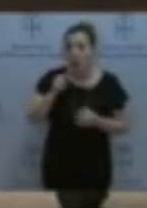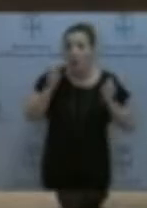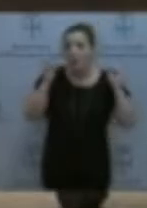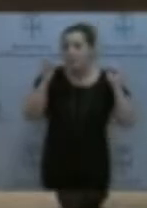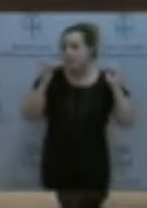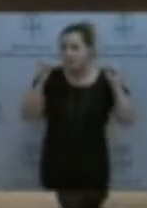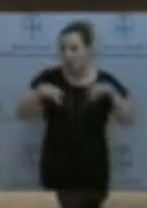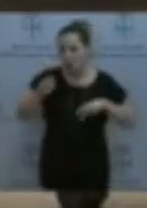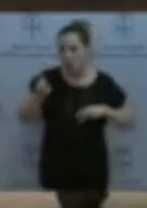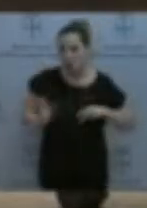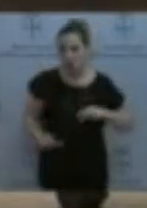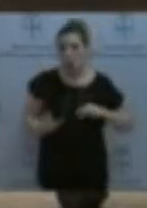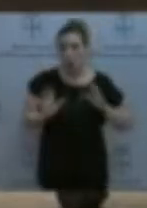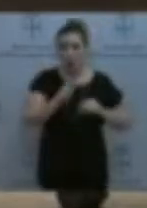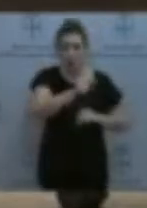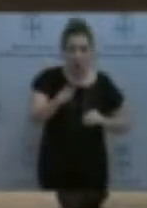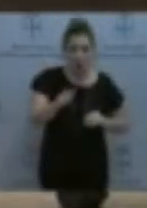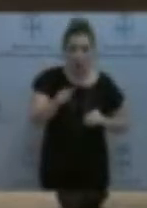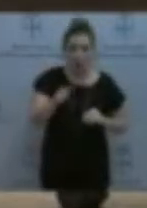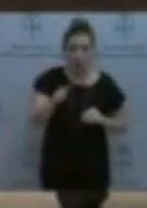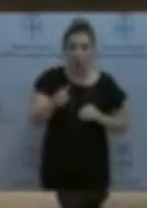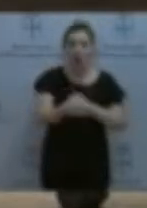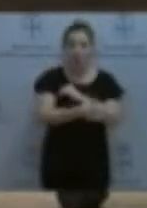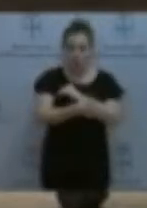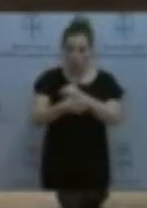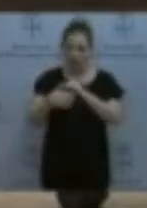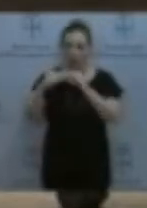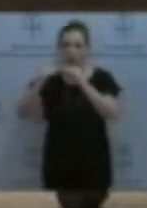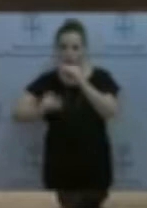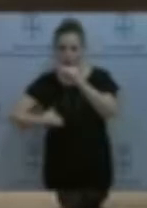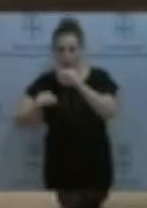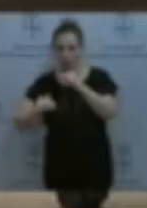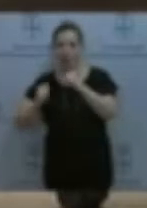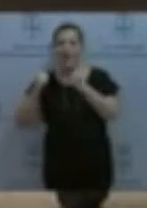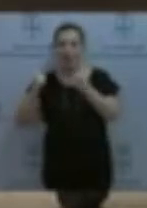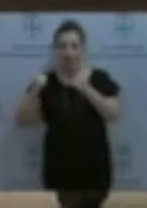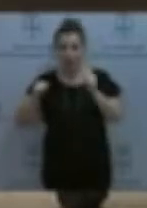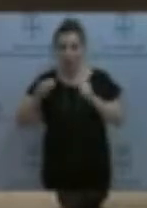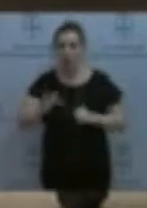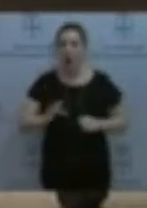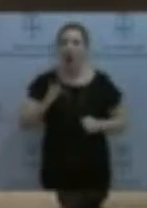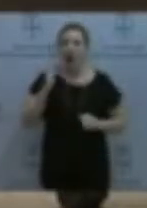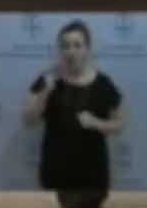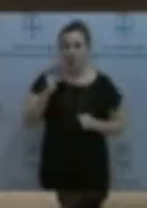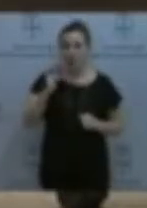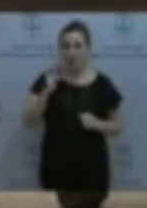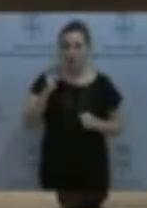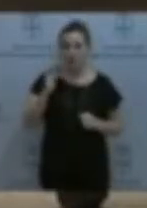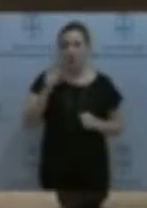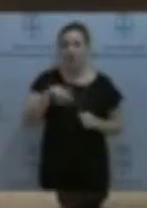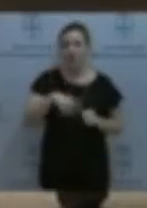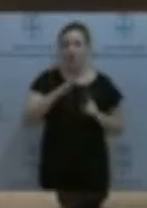umbral de pobreza energética. Pero, además, tenemos a las pymes que les cuesta pagar la factura. Tenemos